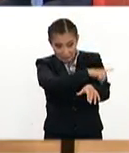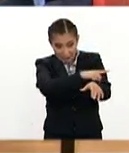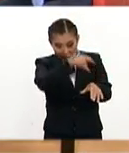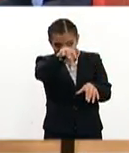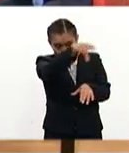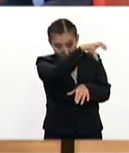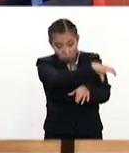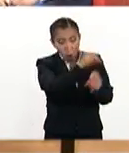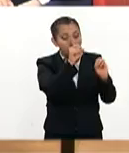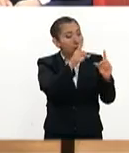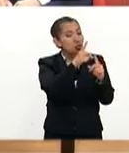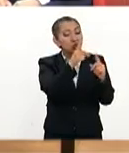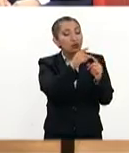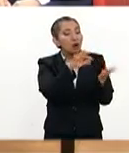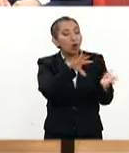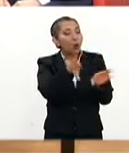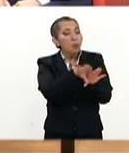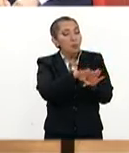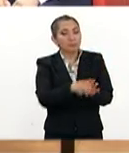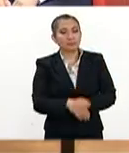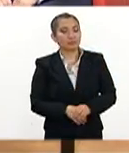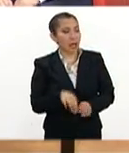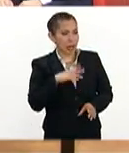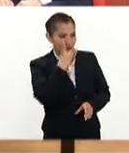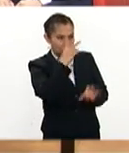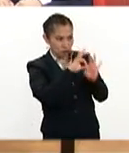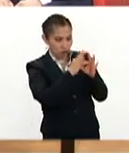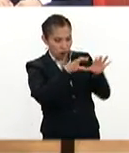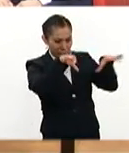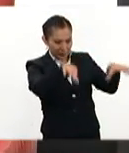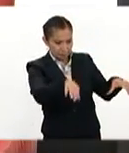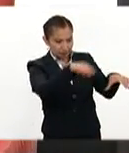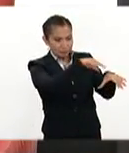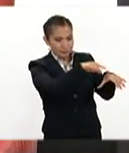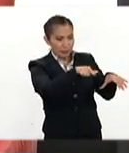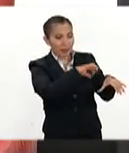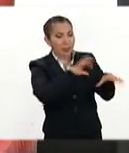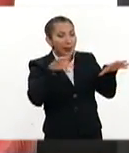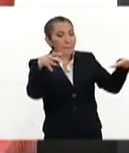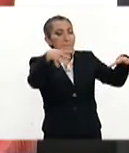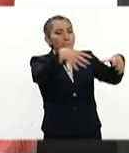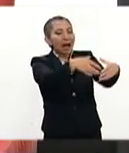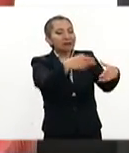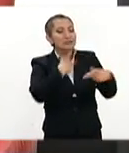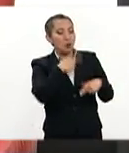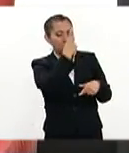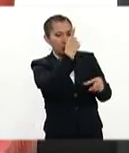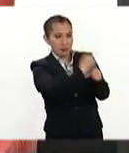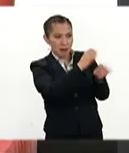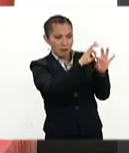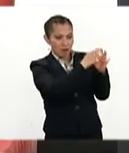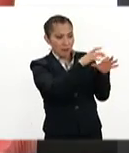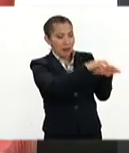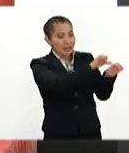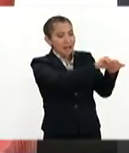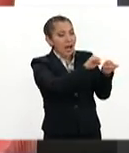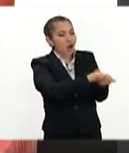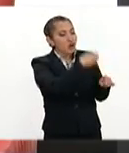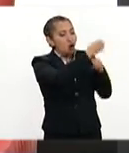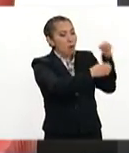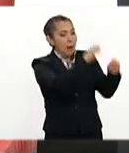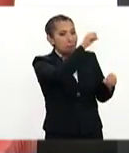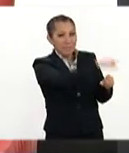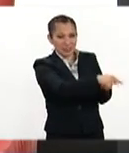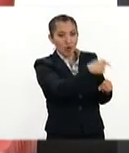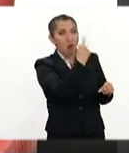o cómo está constituido? Tenemos dos modelos en lo que nos permite abarcar mucho más población. El primer modelo es las aulas en obra.